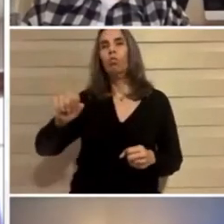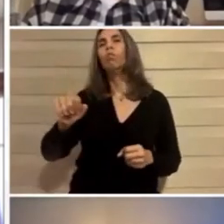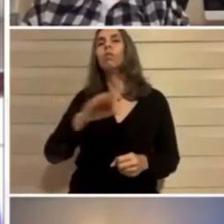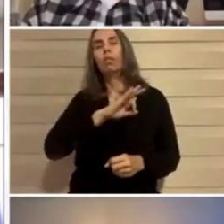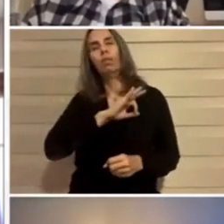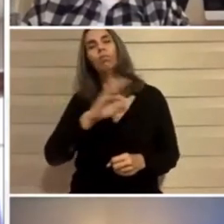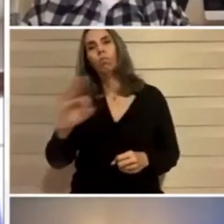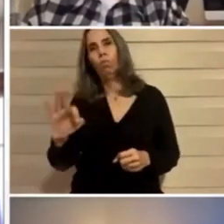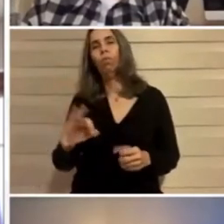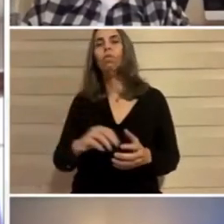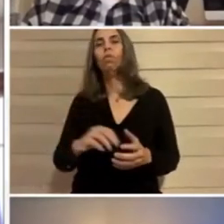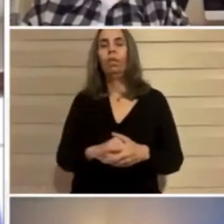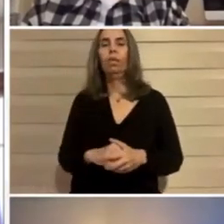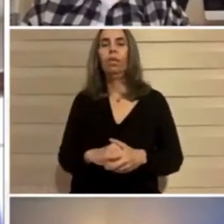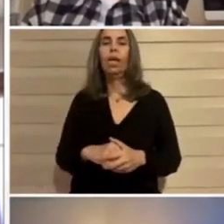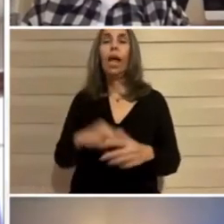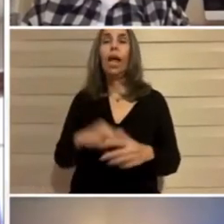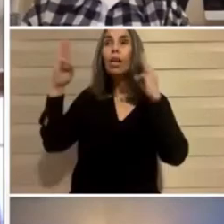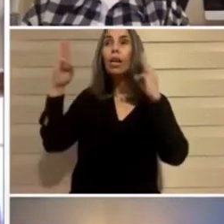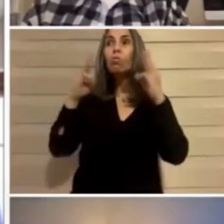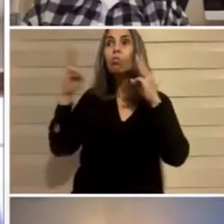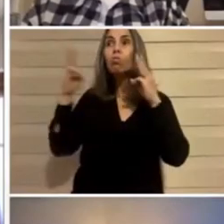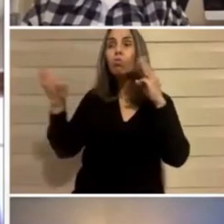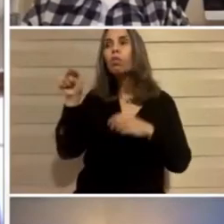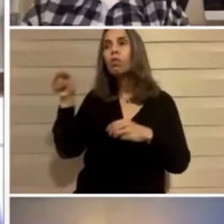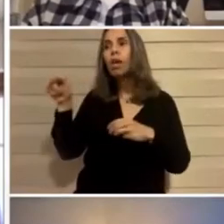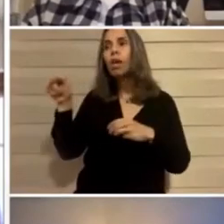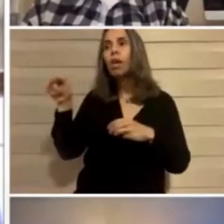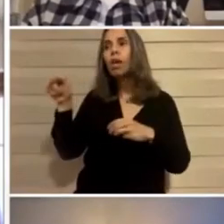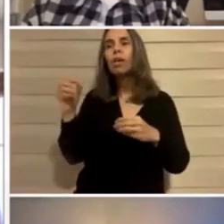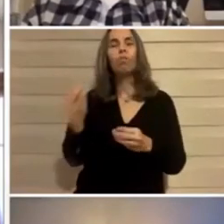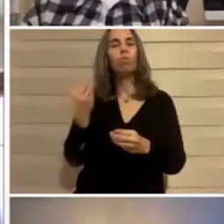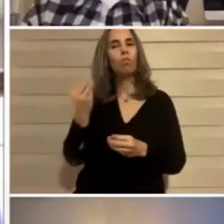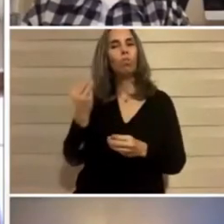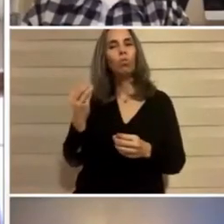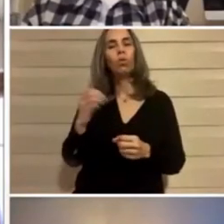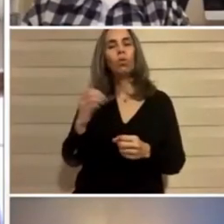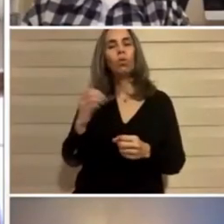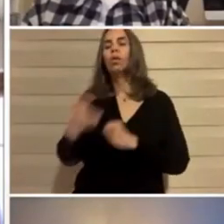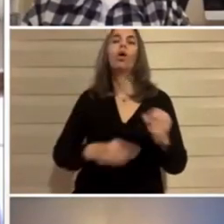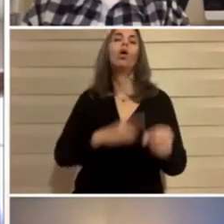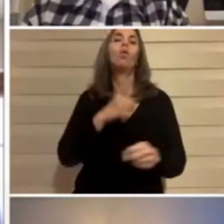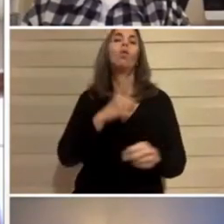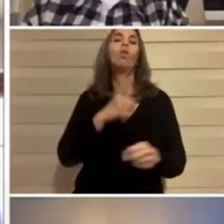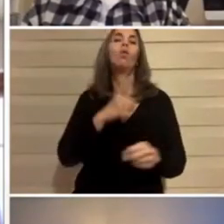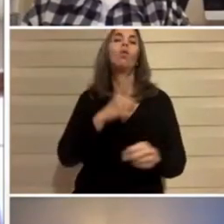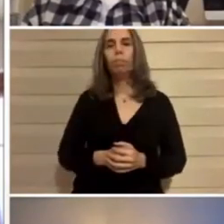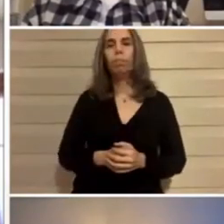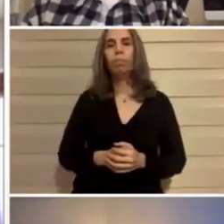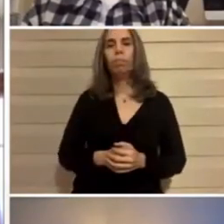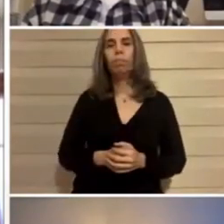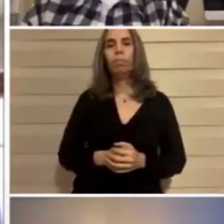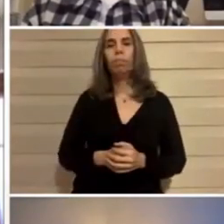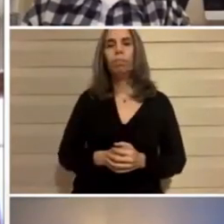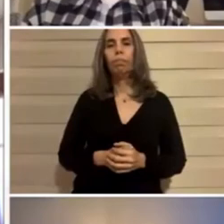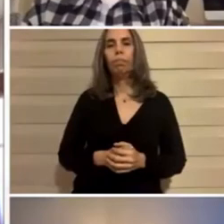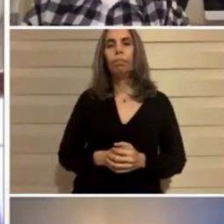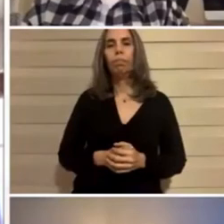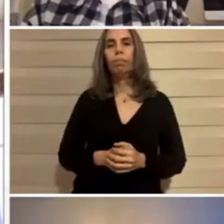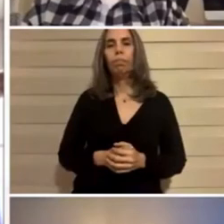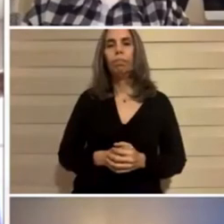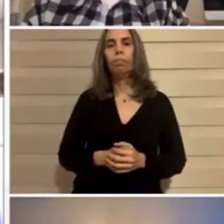estamos abiertos. Ahí seguramente hay posibilidades. Pero lo más importante es ponerse a